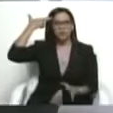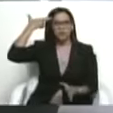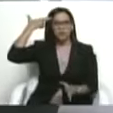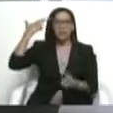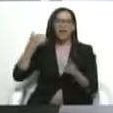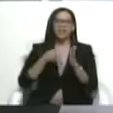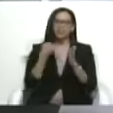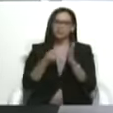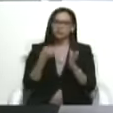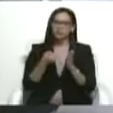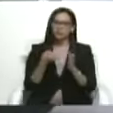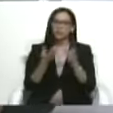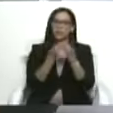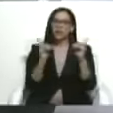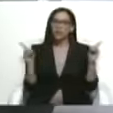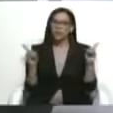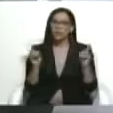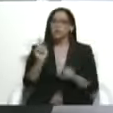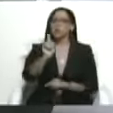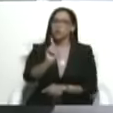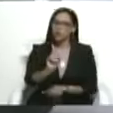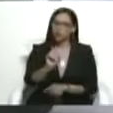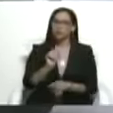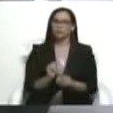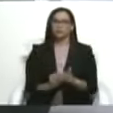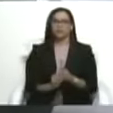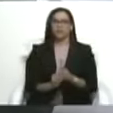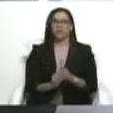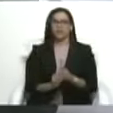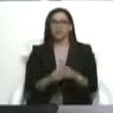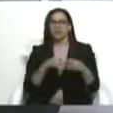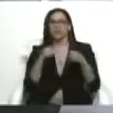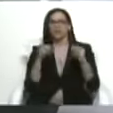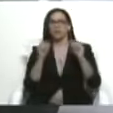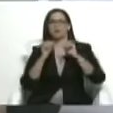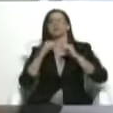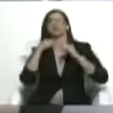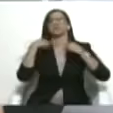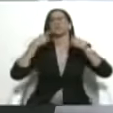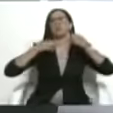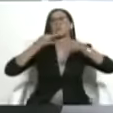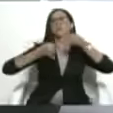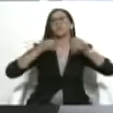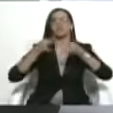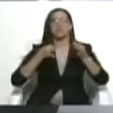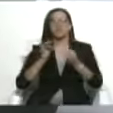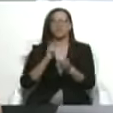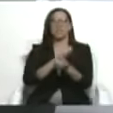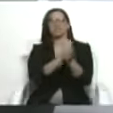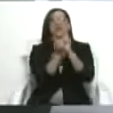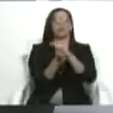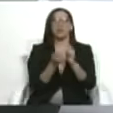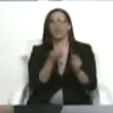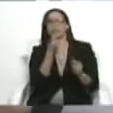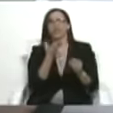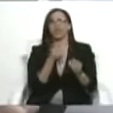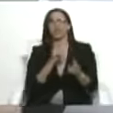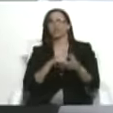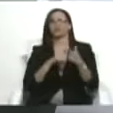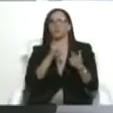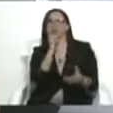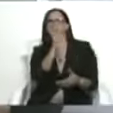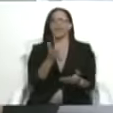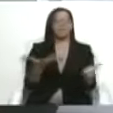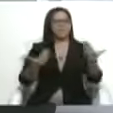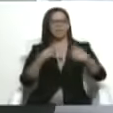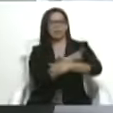instituciones democráticas, incluso lanzando consignas como que si la transición no es por la buena, por la mala, entrégame